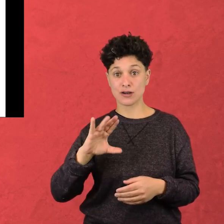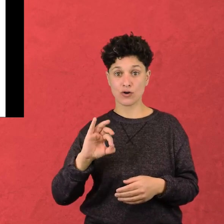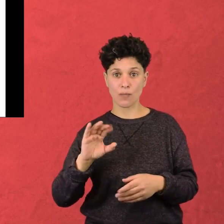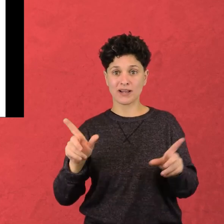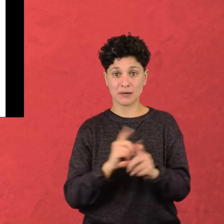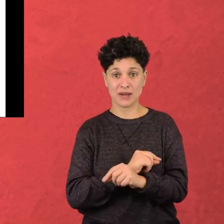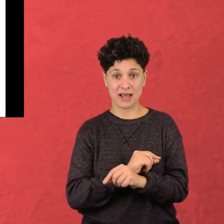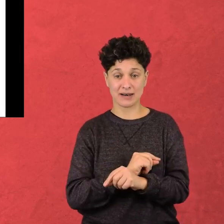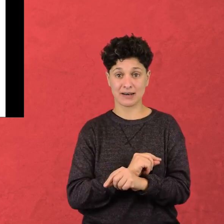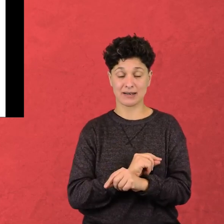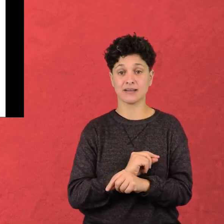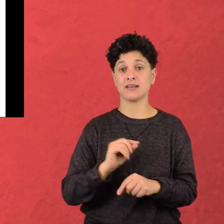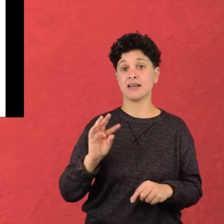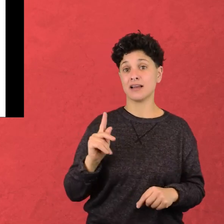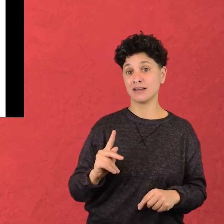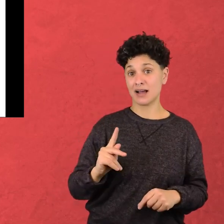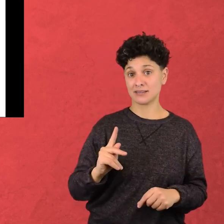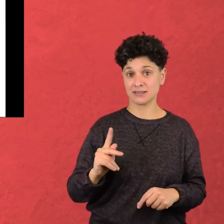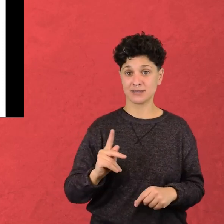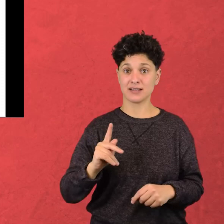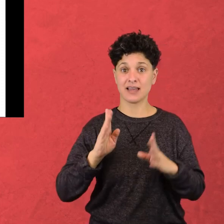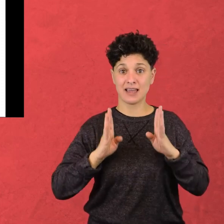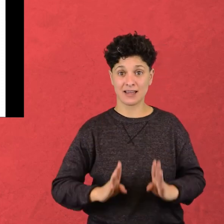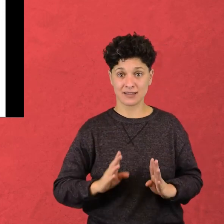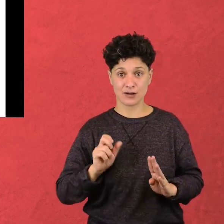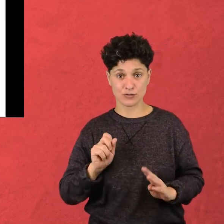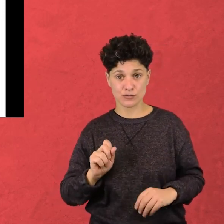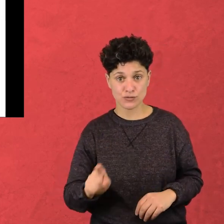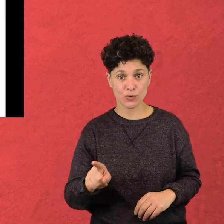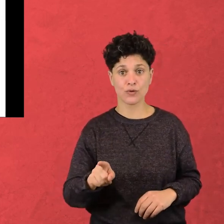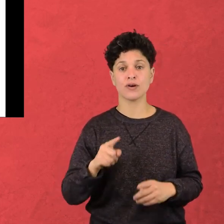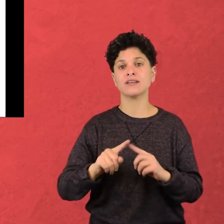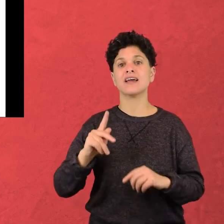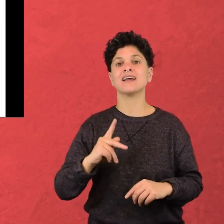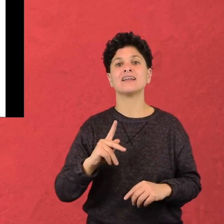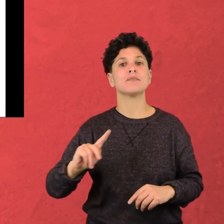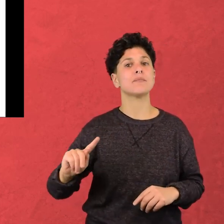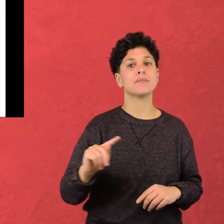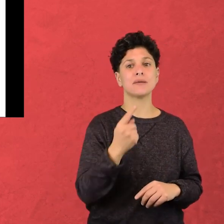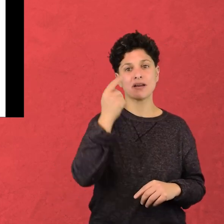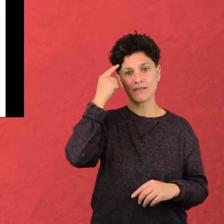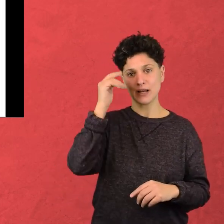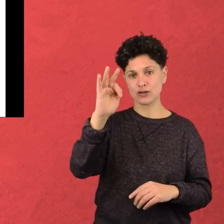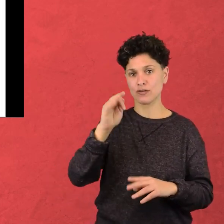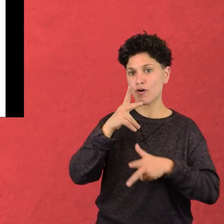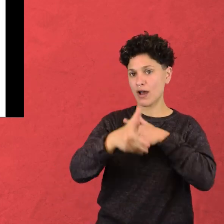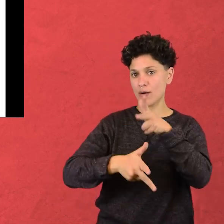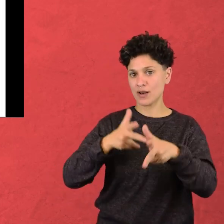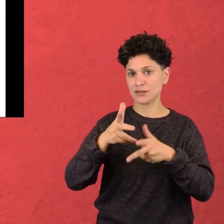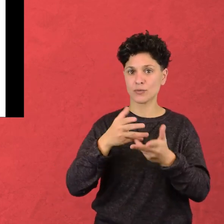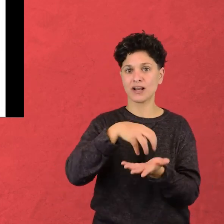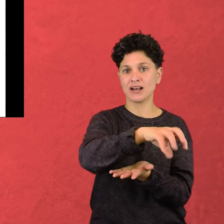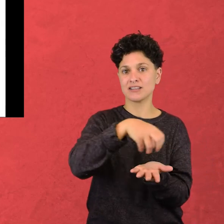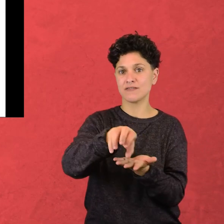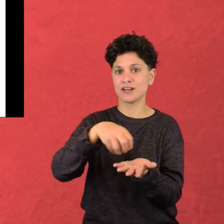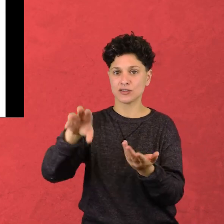con esta sección sobre la ética kantiana y terminamos diciendo de que Kant es el primero en